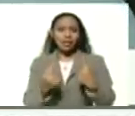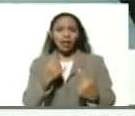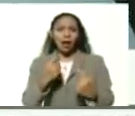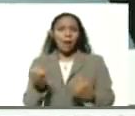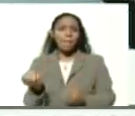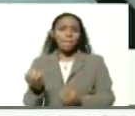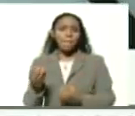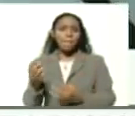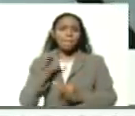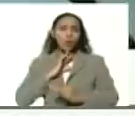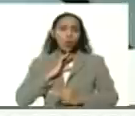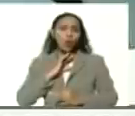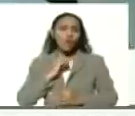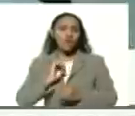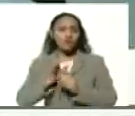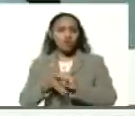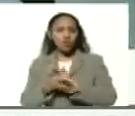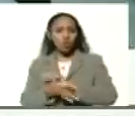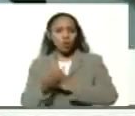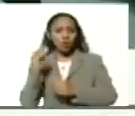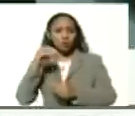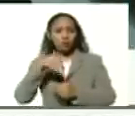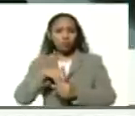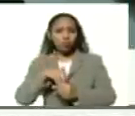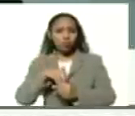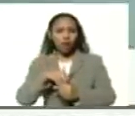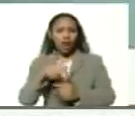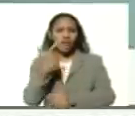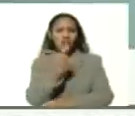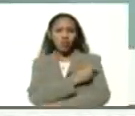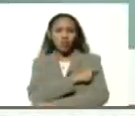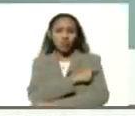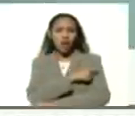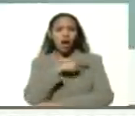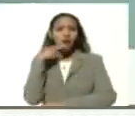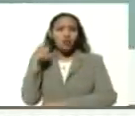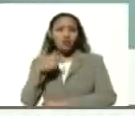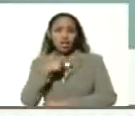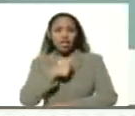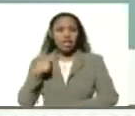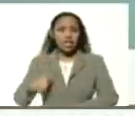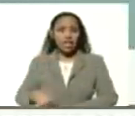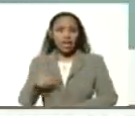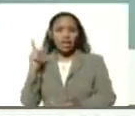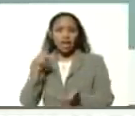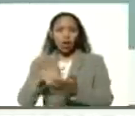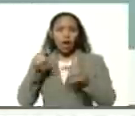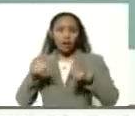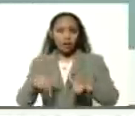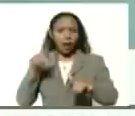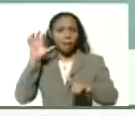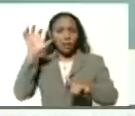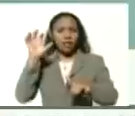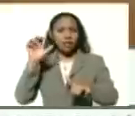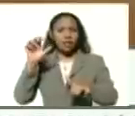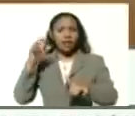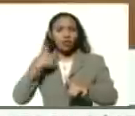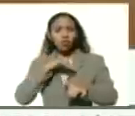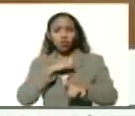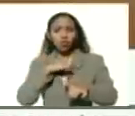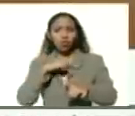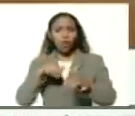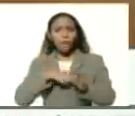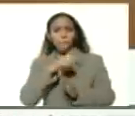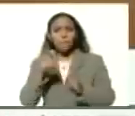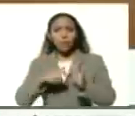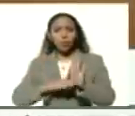de COVID-19, bueno, están incorporados a la vacuna rusa, china, que ya llegaron a nuestro país y estamos en pleno